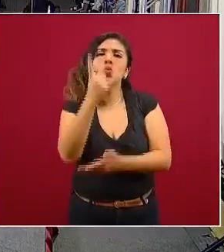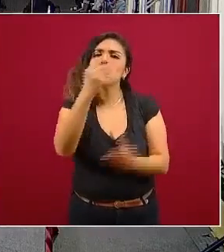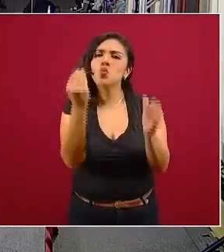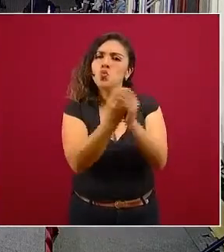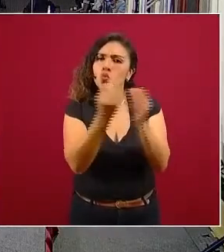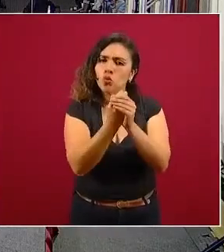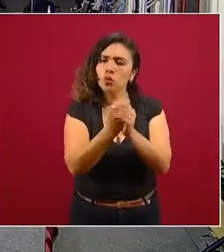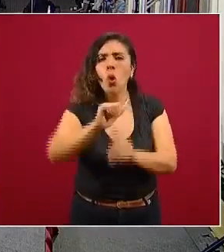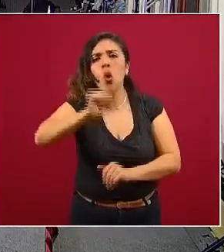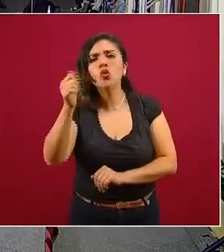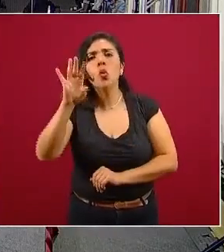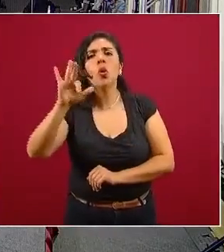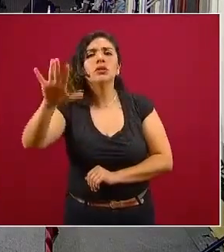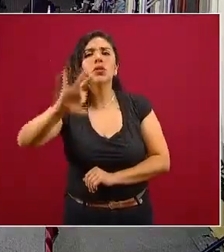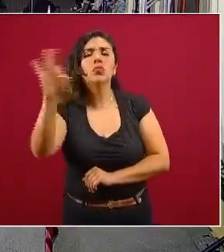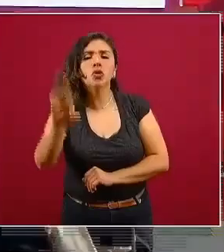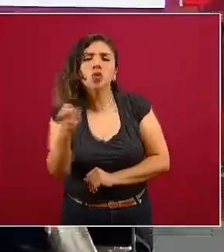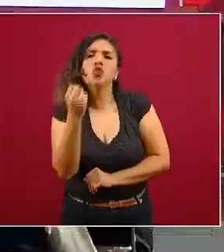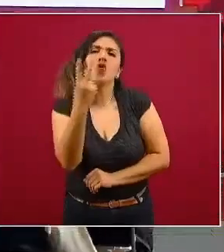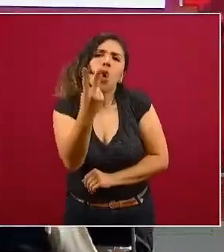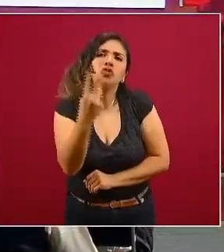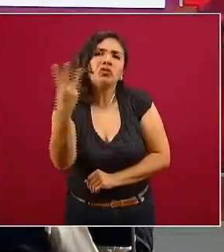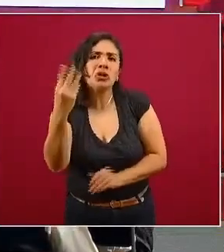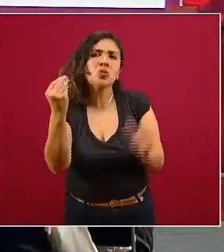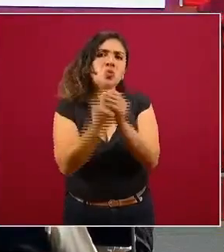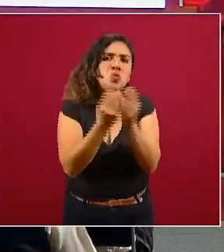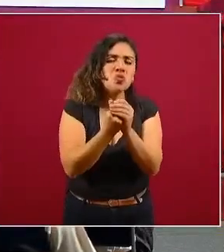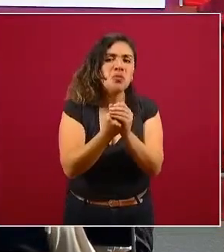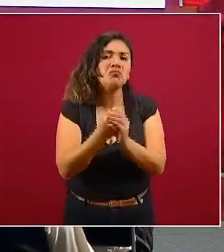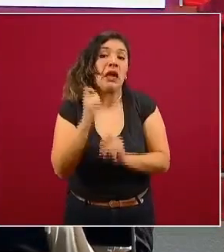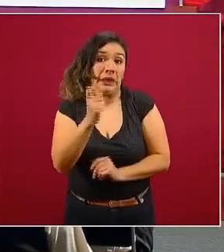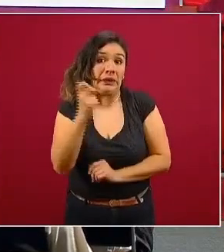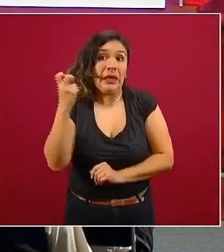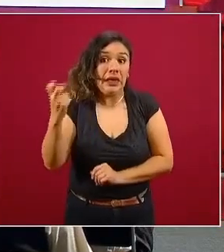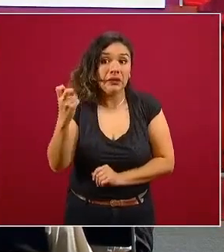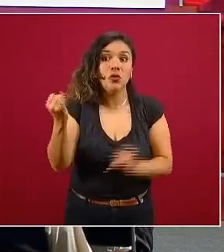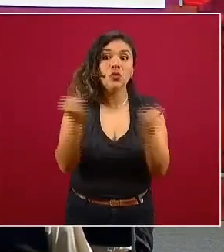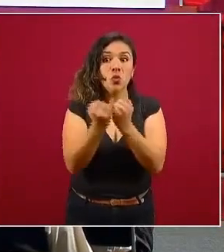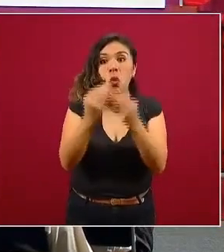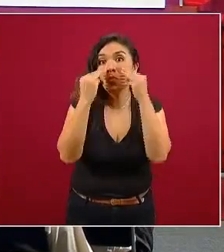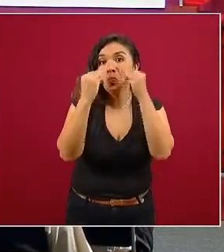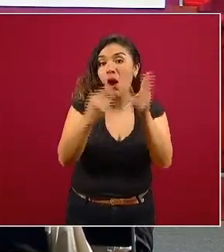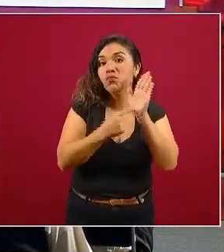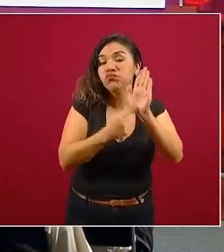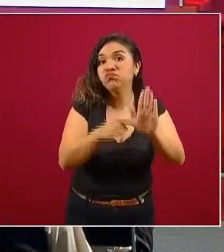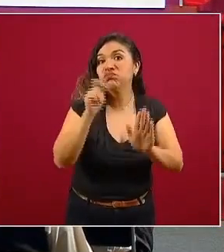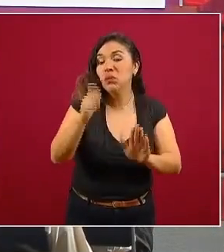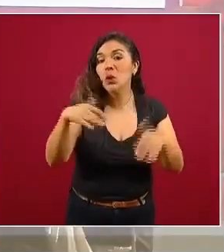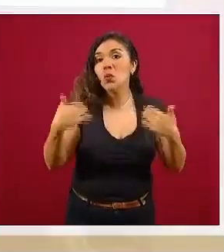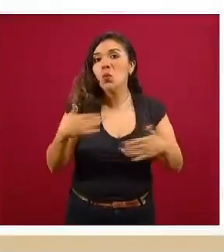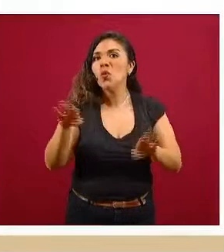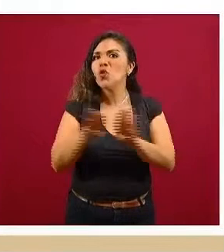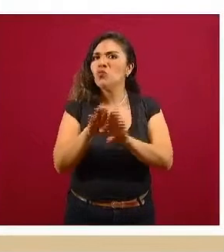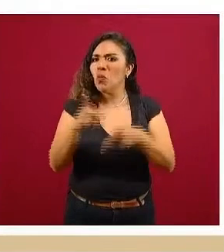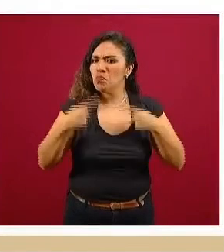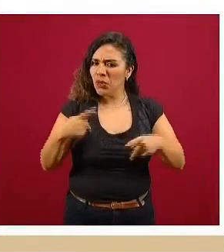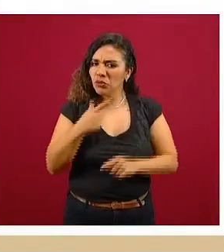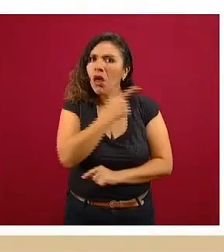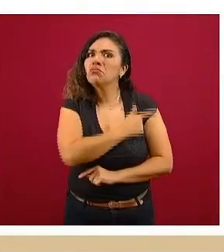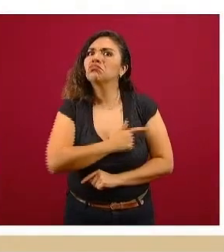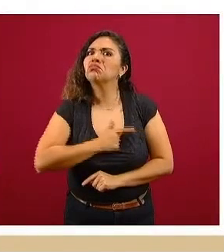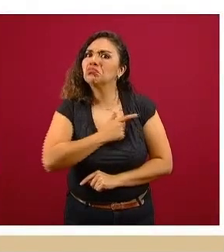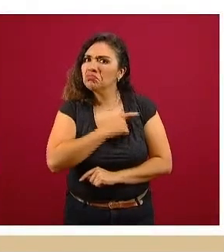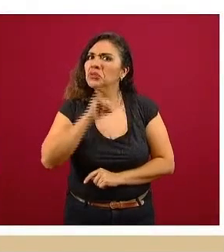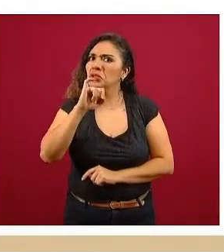curso, 45% a 2 o 3 cursos. Esto también es una muestra de lealtad, digamos,